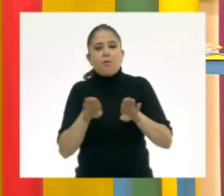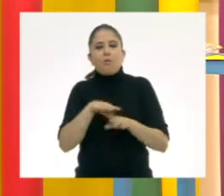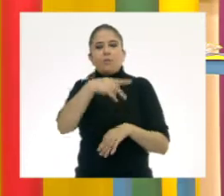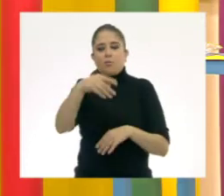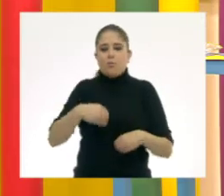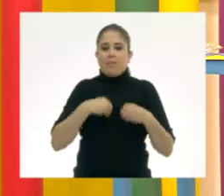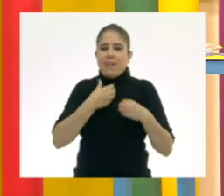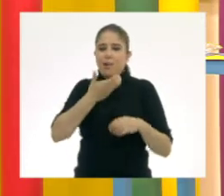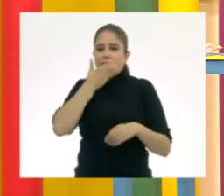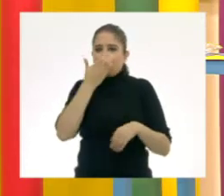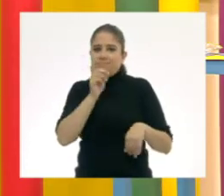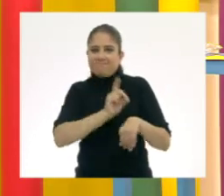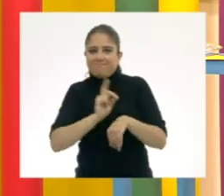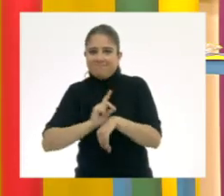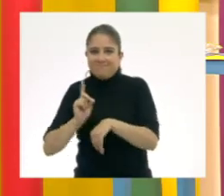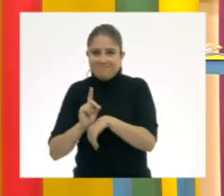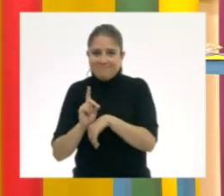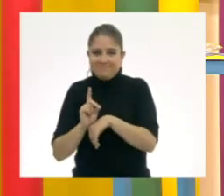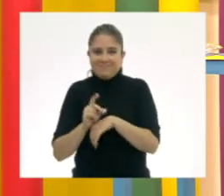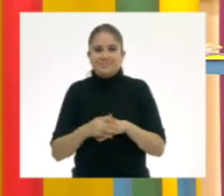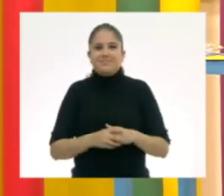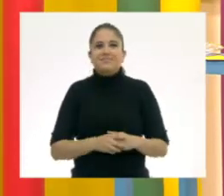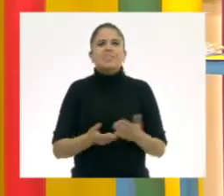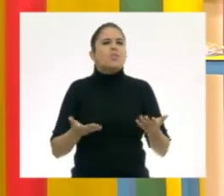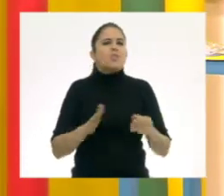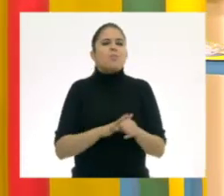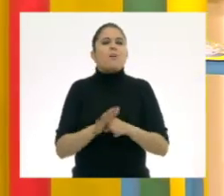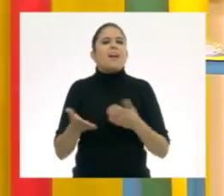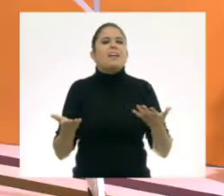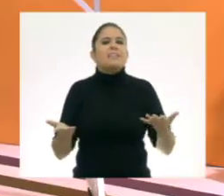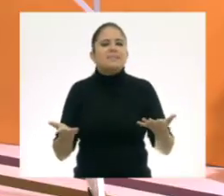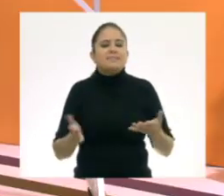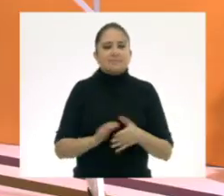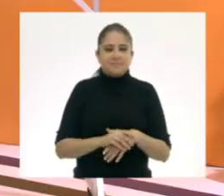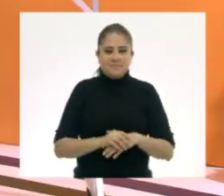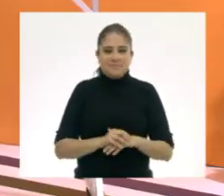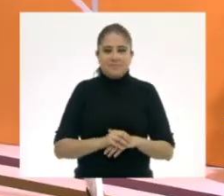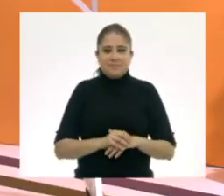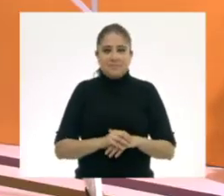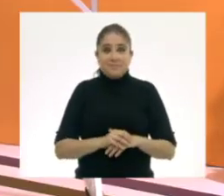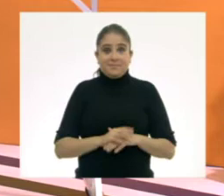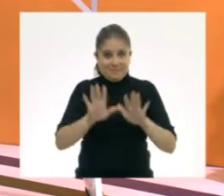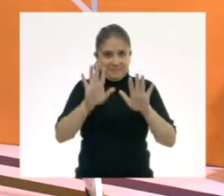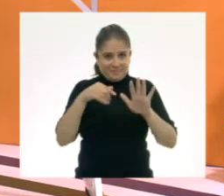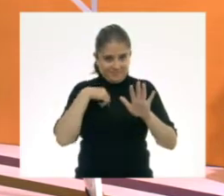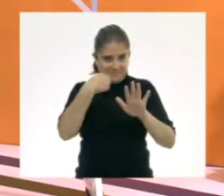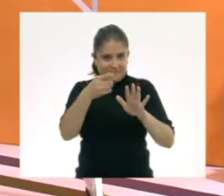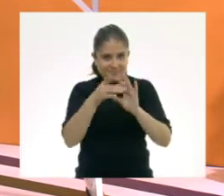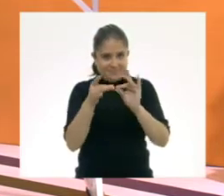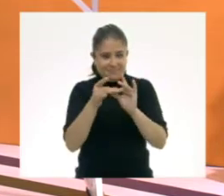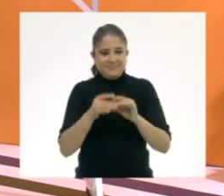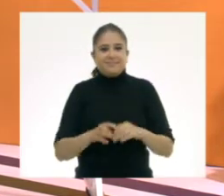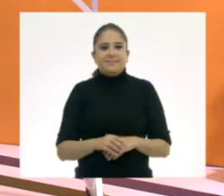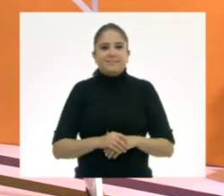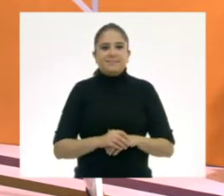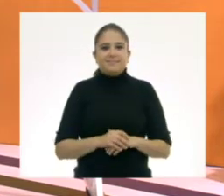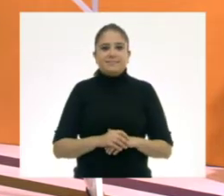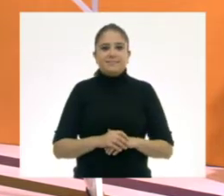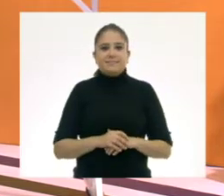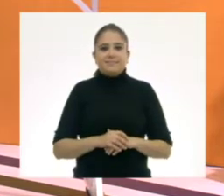vida cotidiana. ¿Cómo cuál sería, Mariana? A ver, ahí les va, ¿eh?